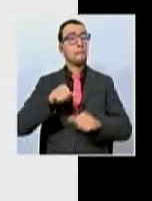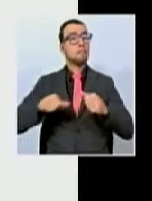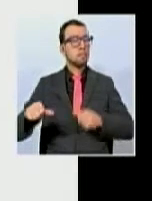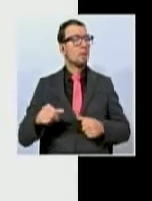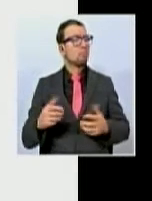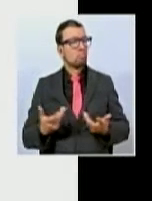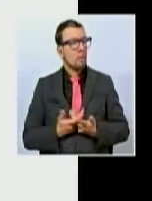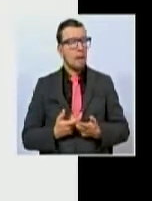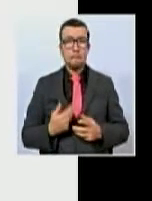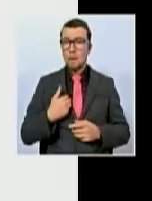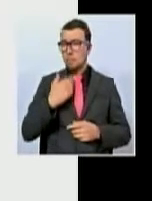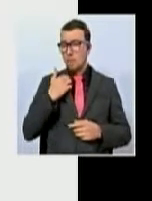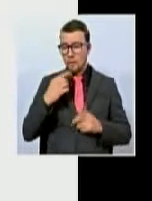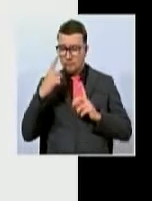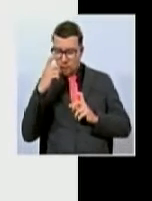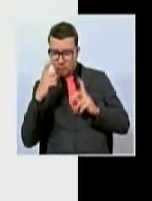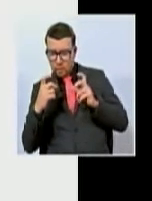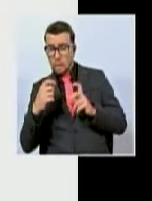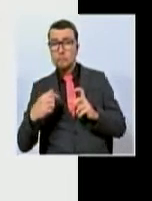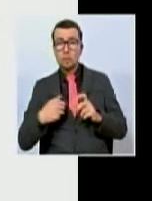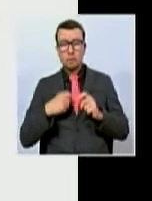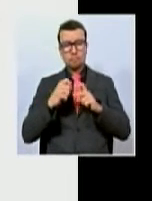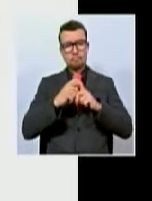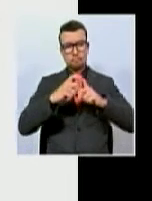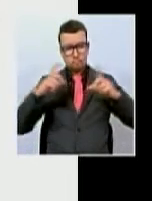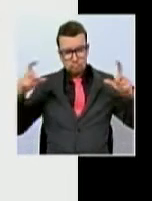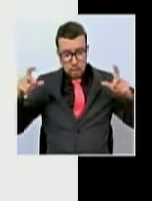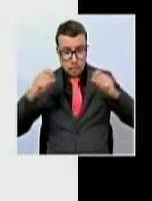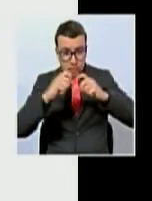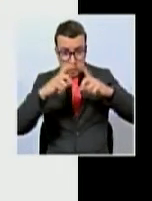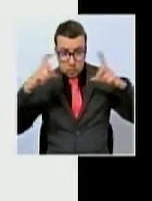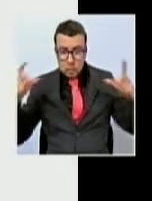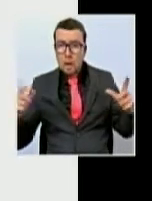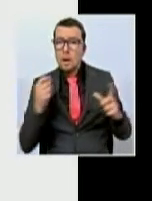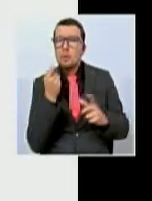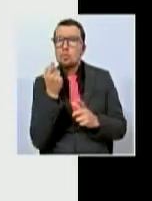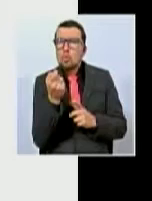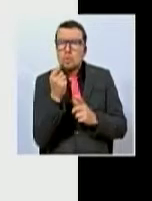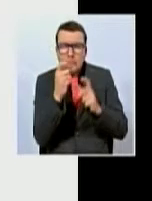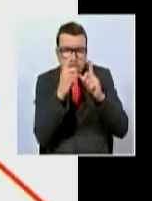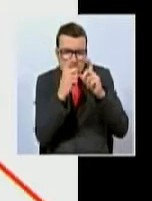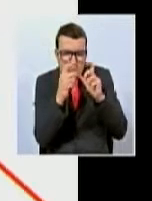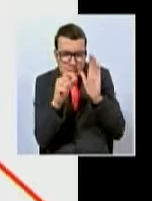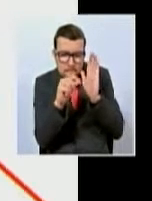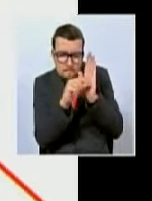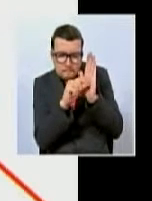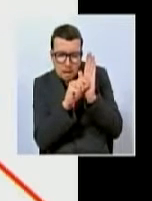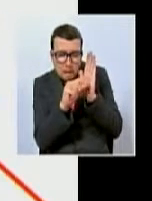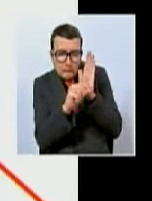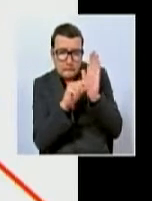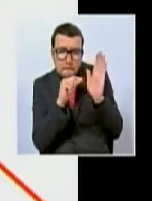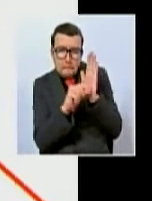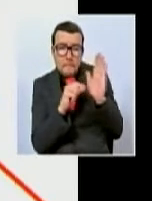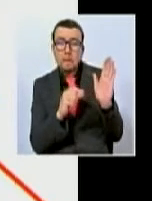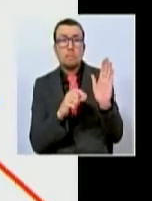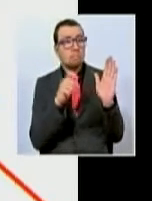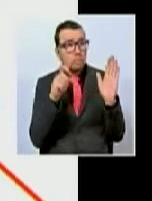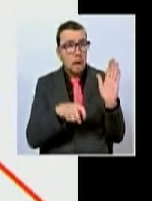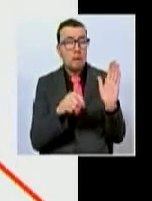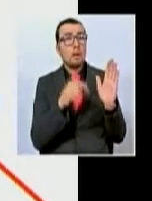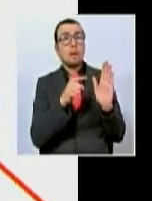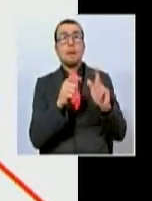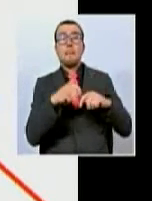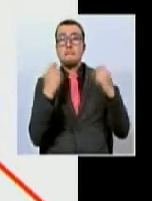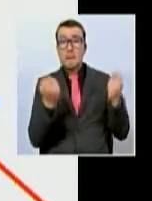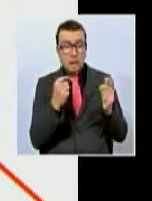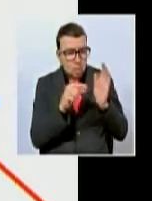Pero yo le tomaba la foto y me tocó ampliarla dos veces la foto porque es que además lo hacen tan pequeñito que le debían de vender a uno ese juguito de caja con